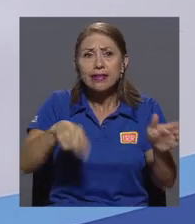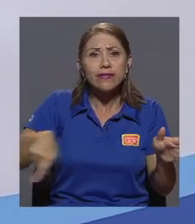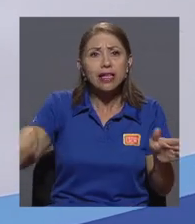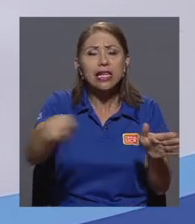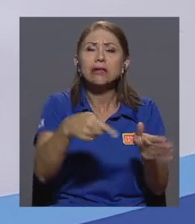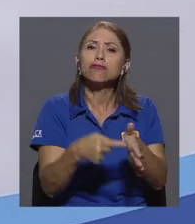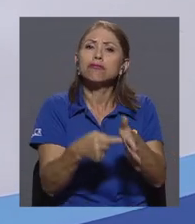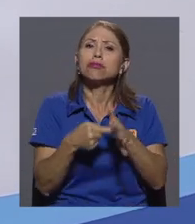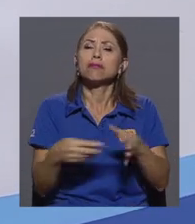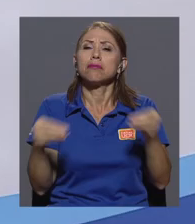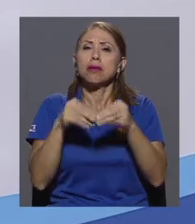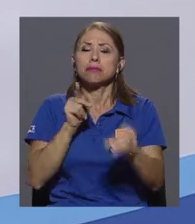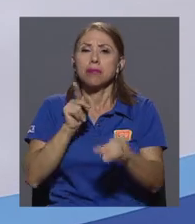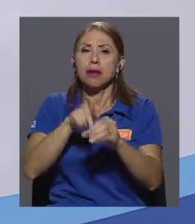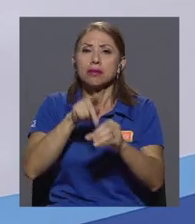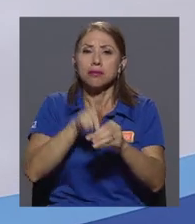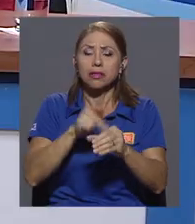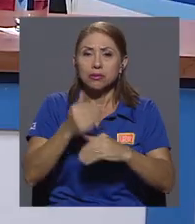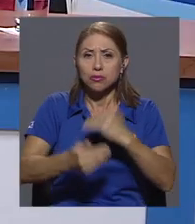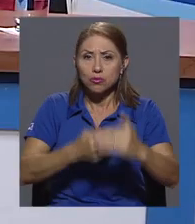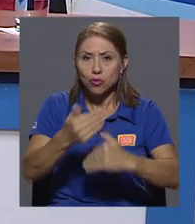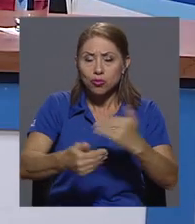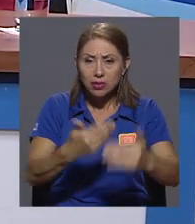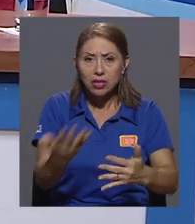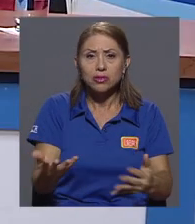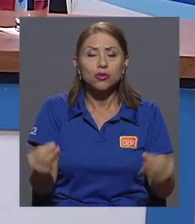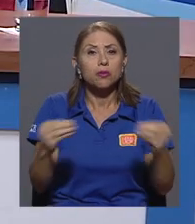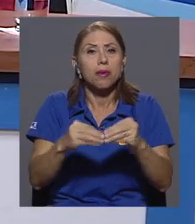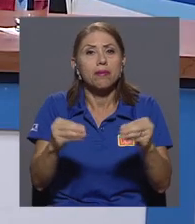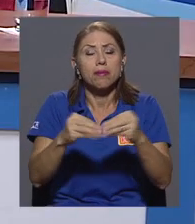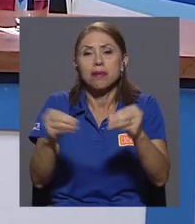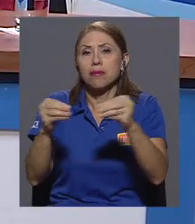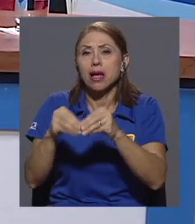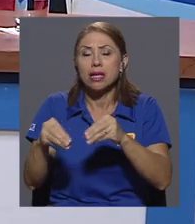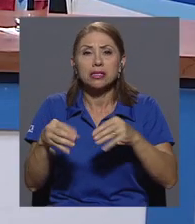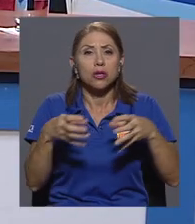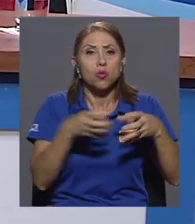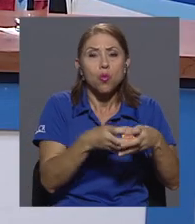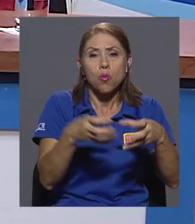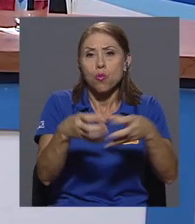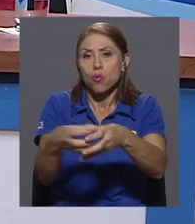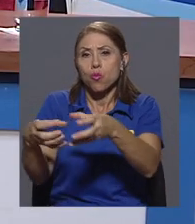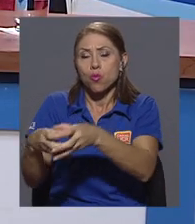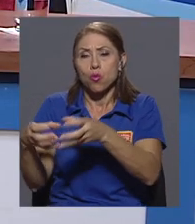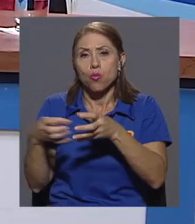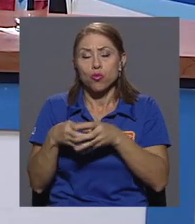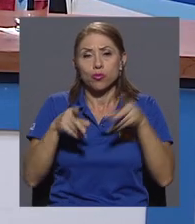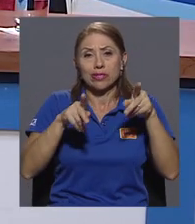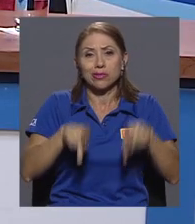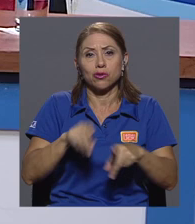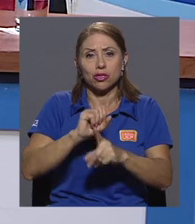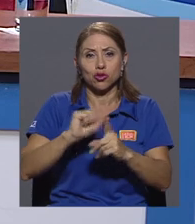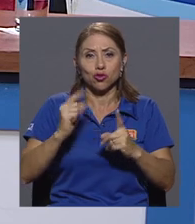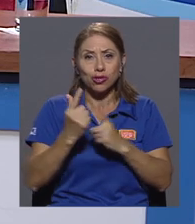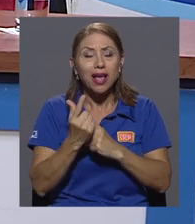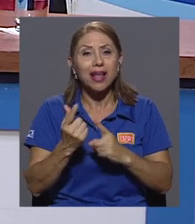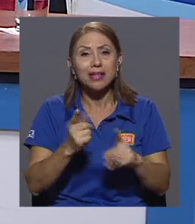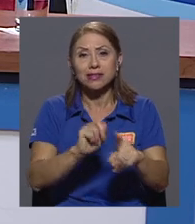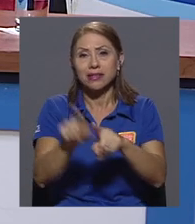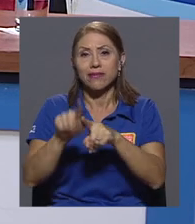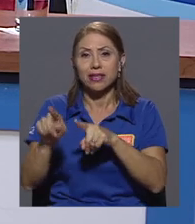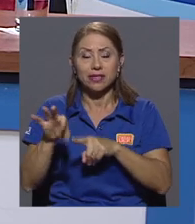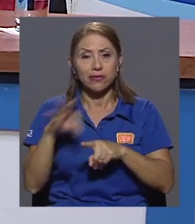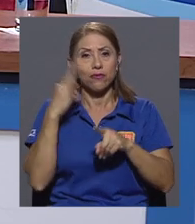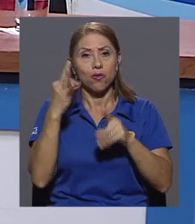mayor participación en estos procesos verdad cada vez más movimientos sociales y otras formas de organización